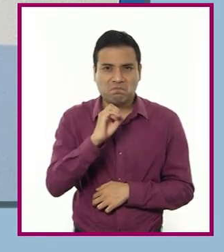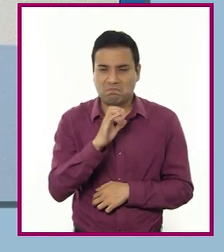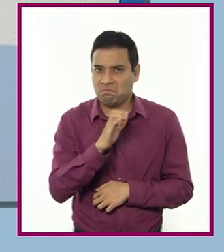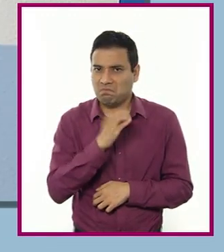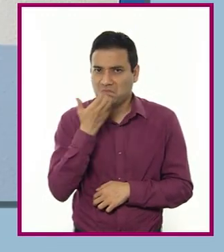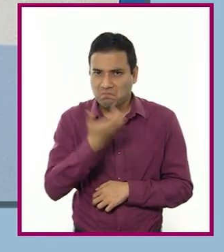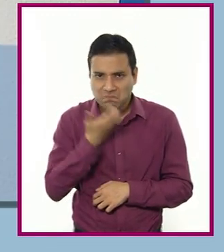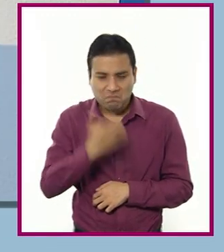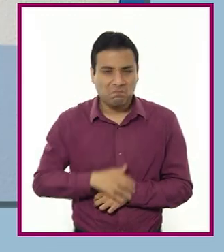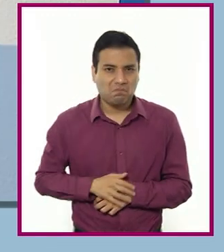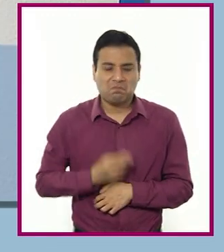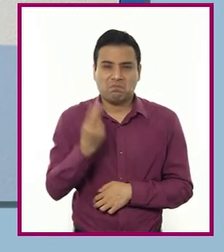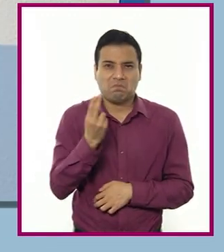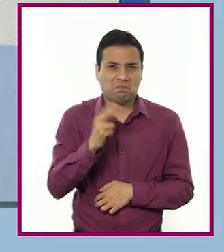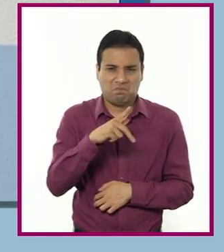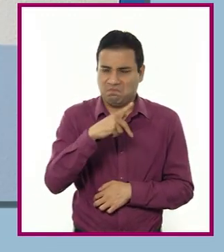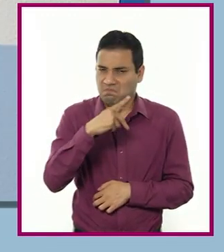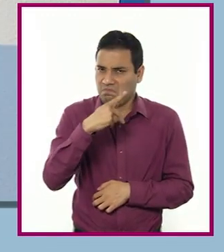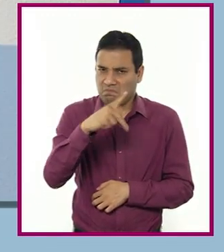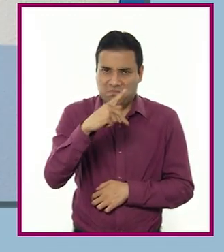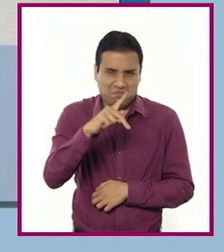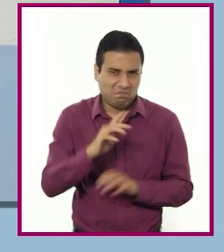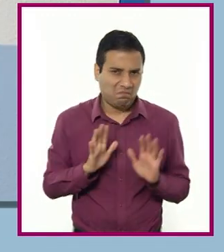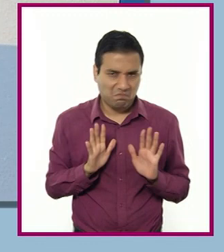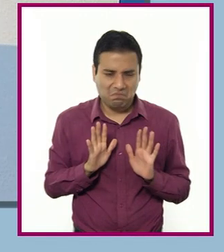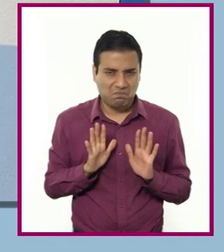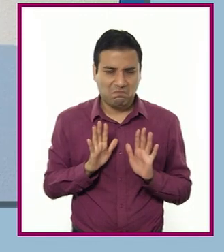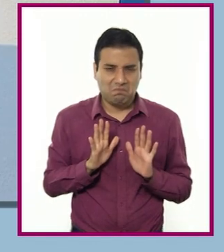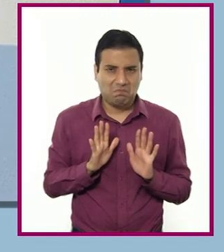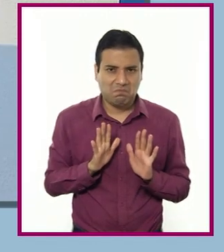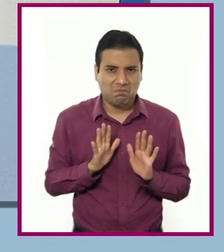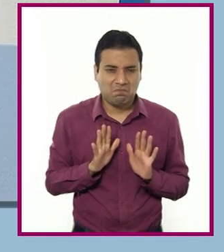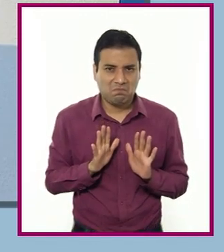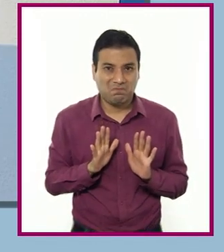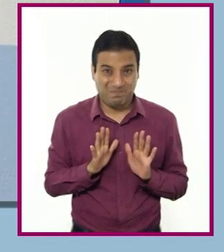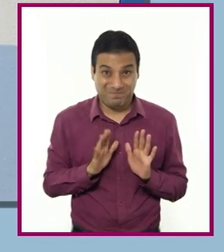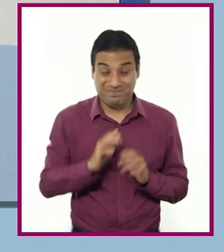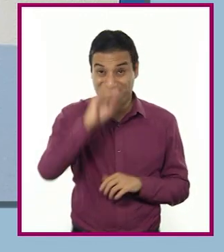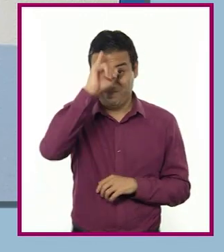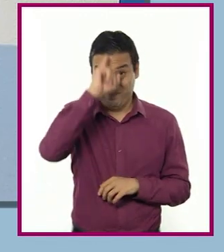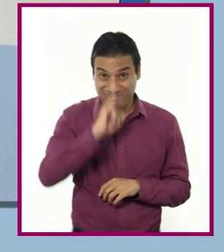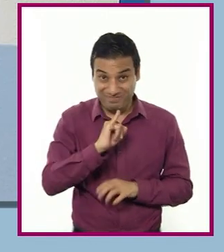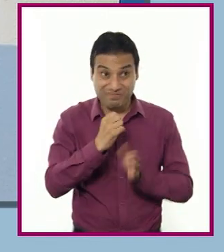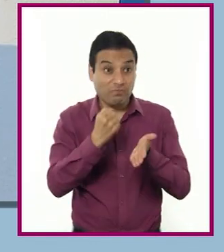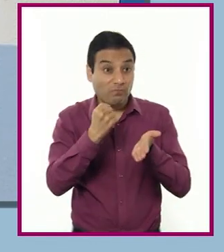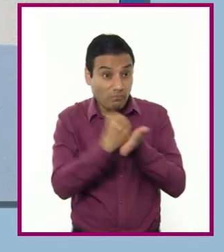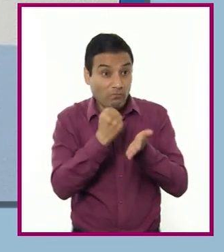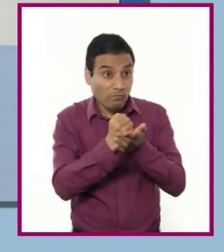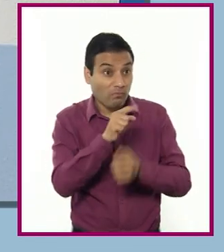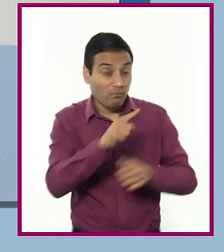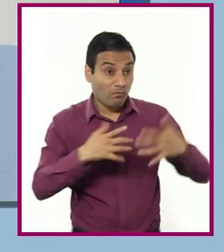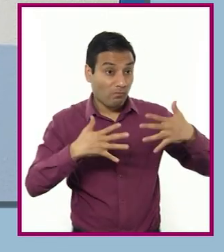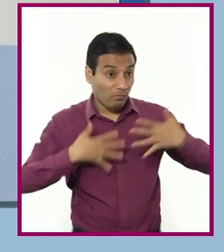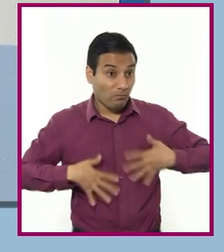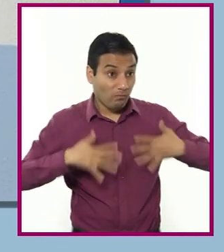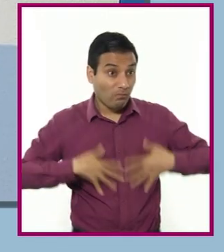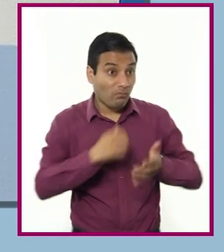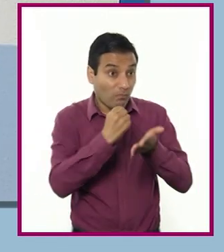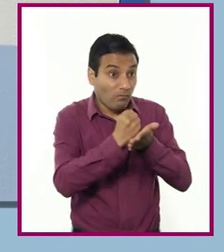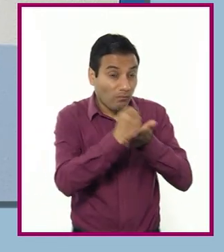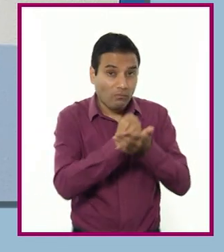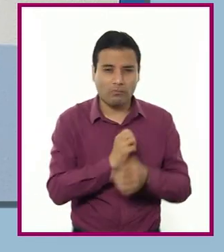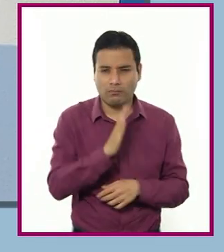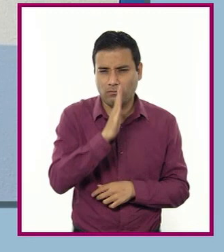nuestras necesidades o posibilidades. Por ello, no es adecuado obligar a las personas a vestirse de alguna